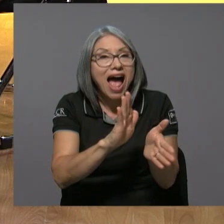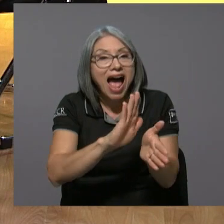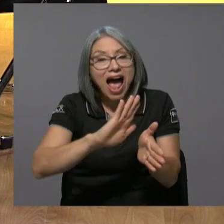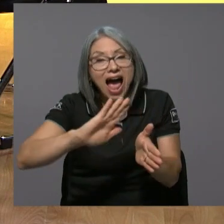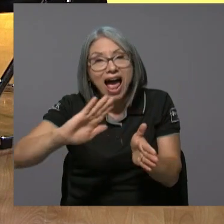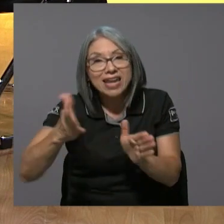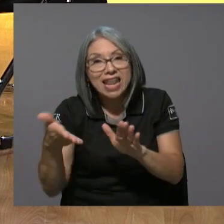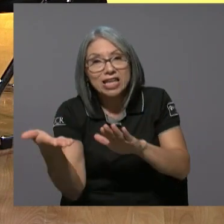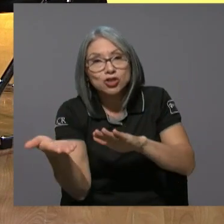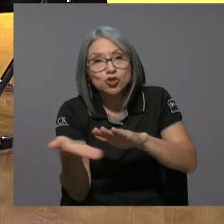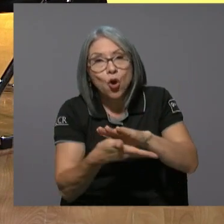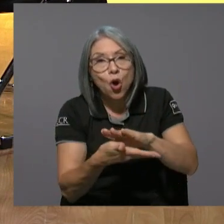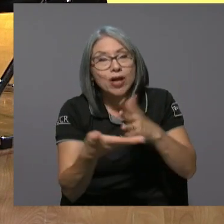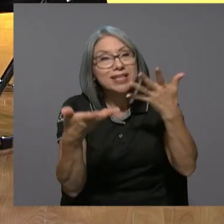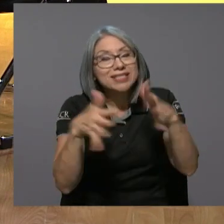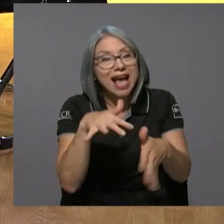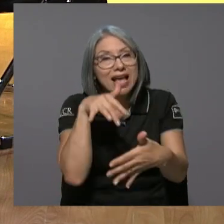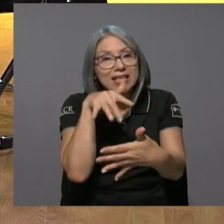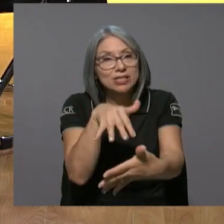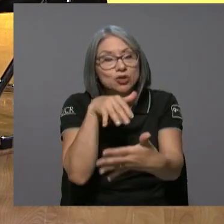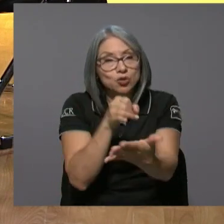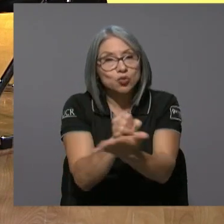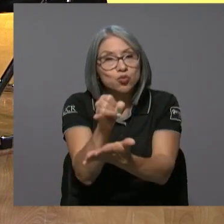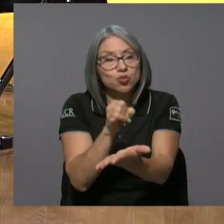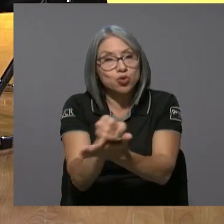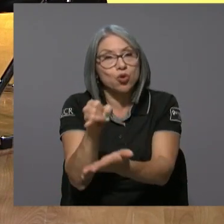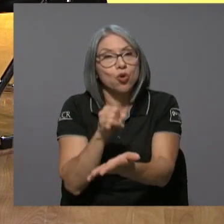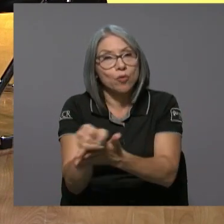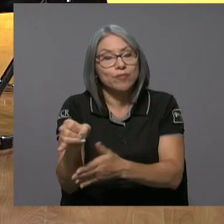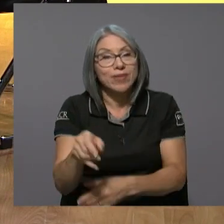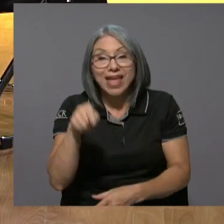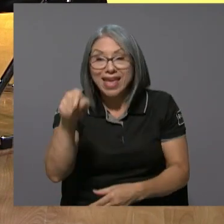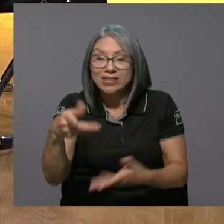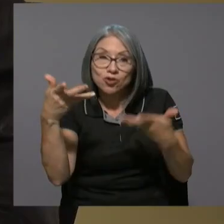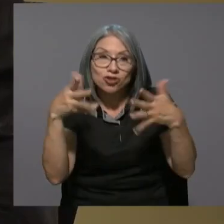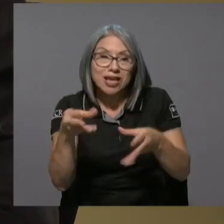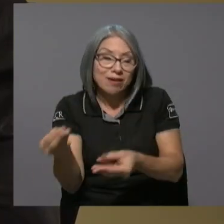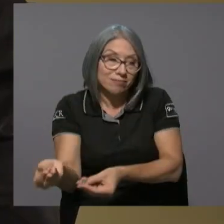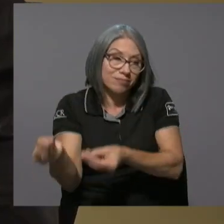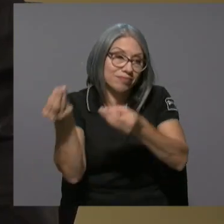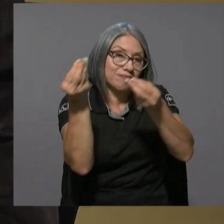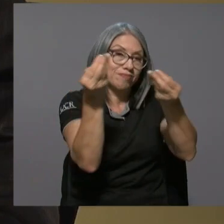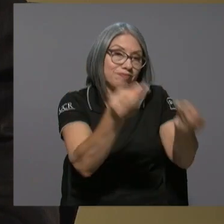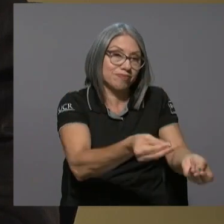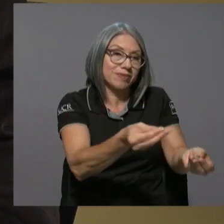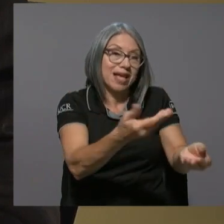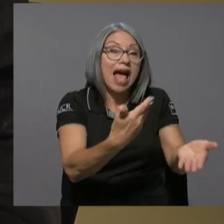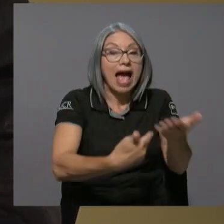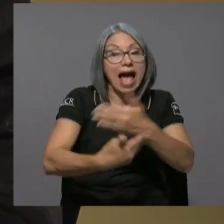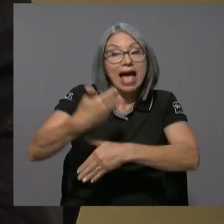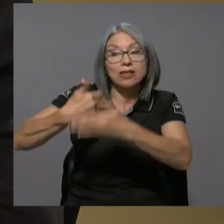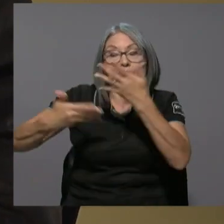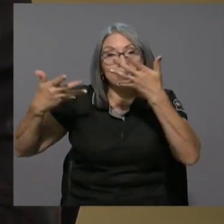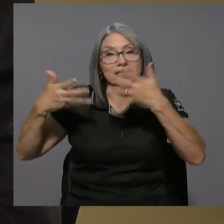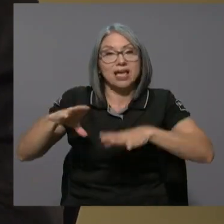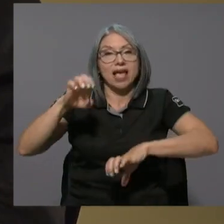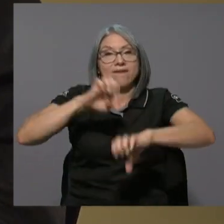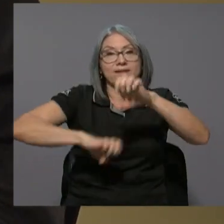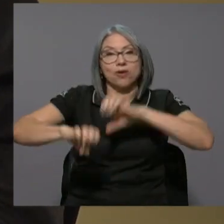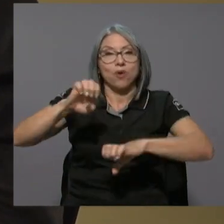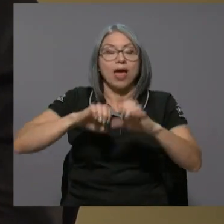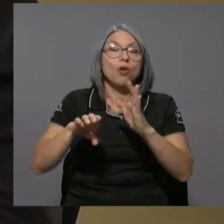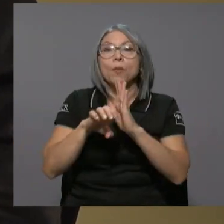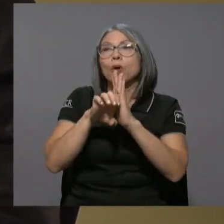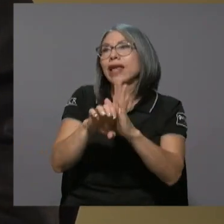¿verdad? O sea, es un estudio que llega ahí porque ya fue previamente evaluado. Entonces, cuando, por ejemplo,